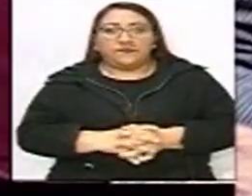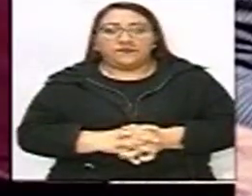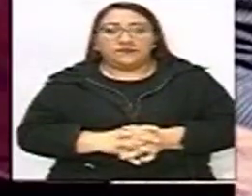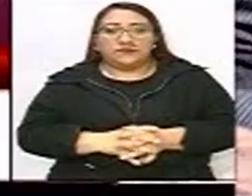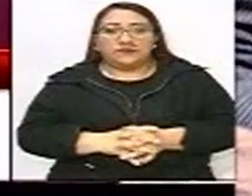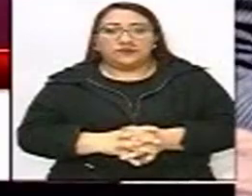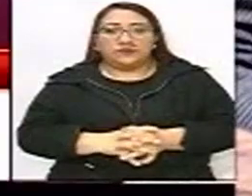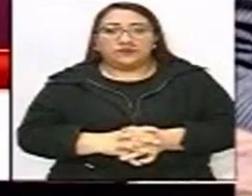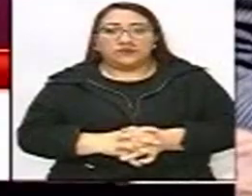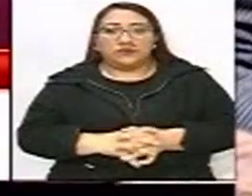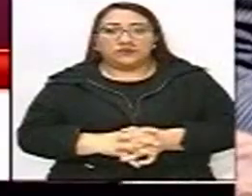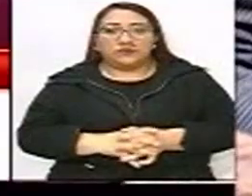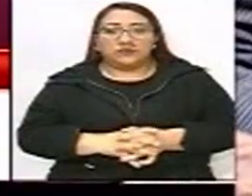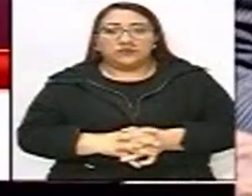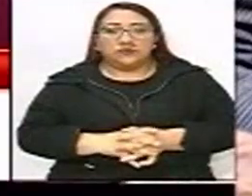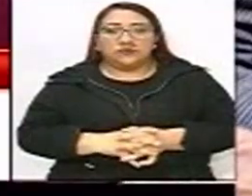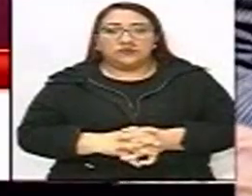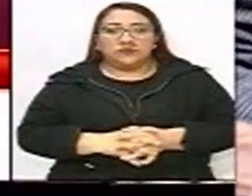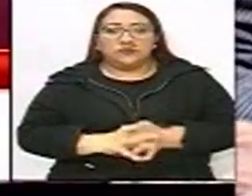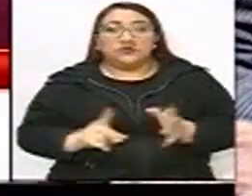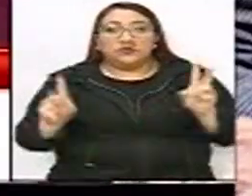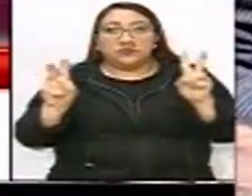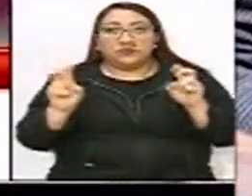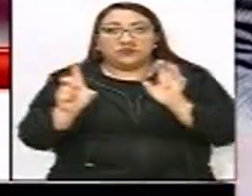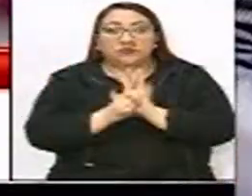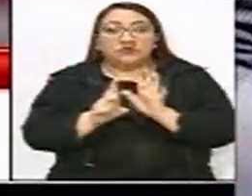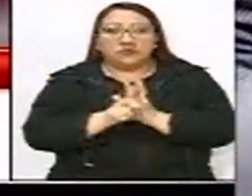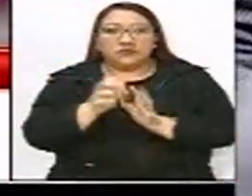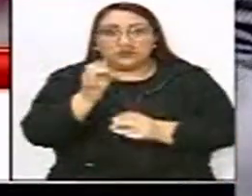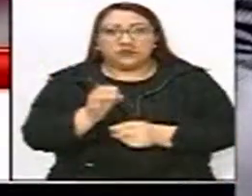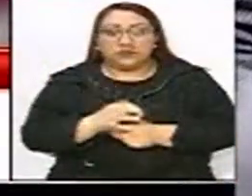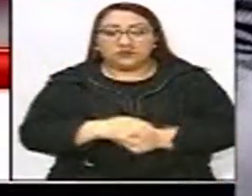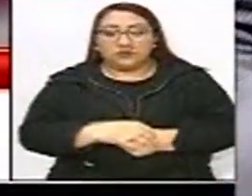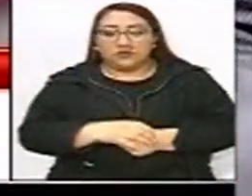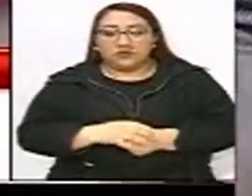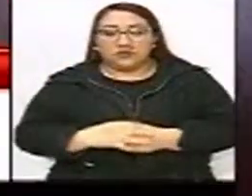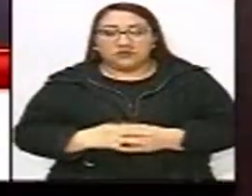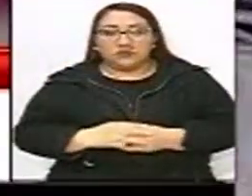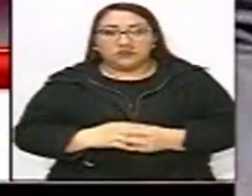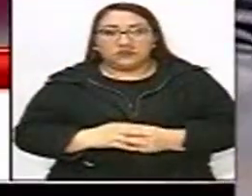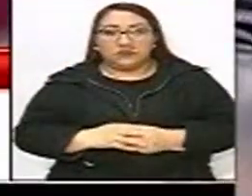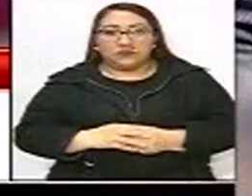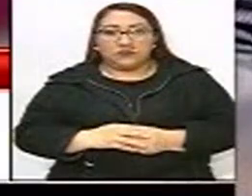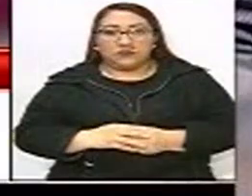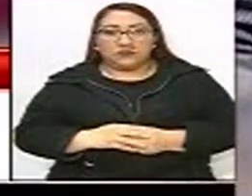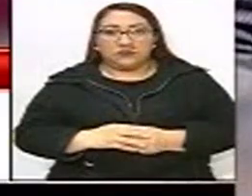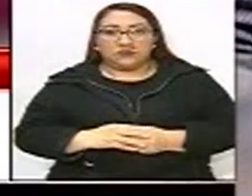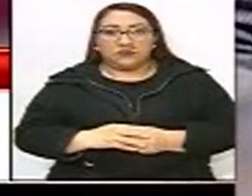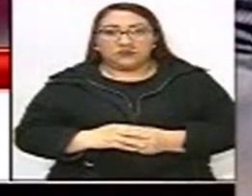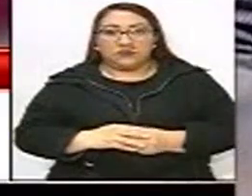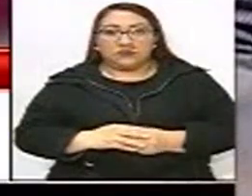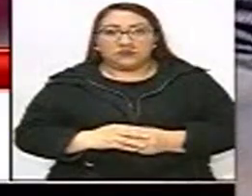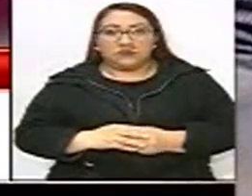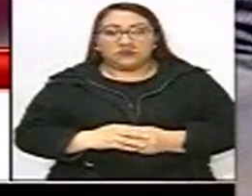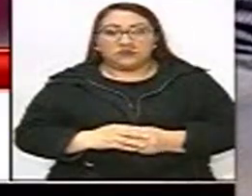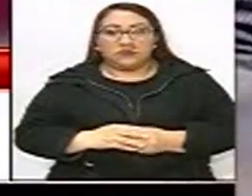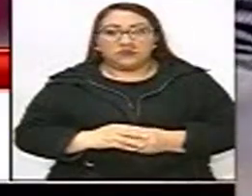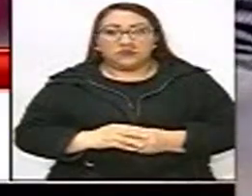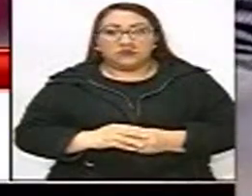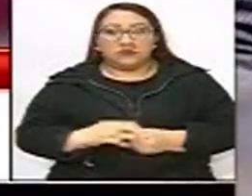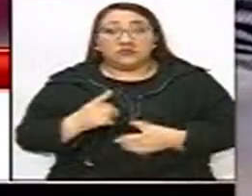reacción legal, aparte del reclamo ante la institución o la